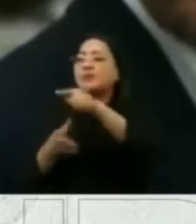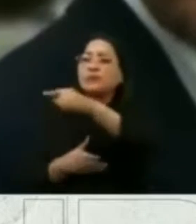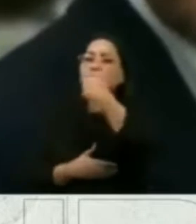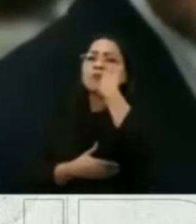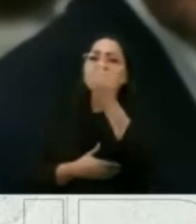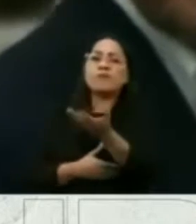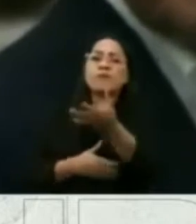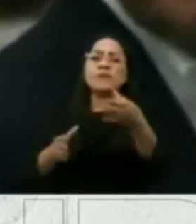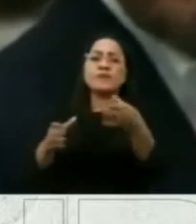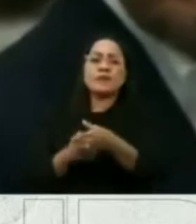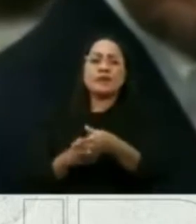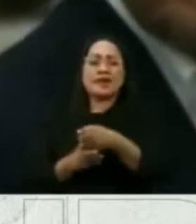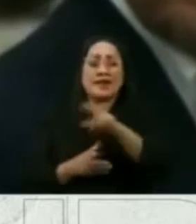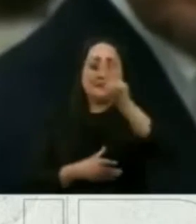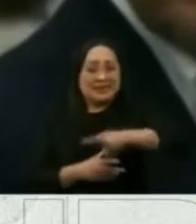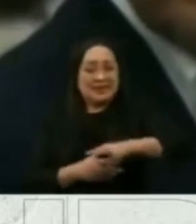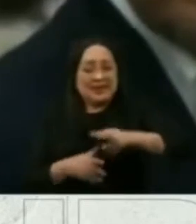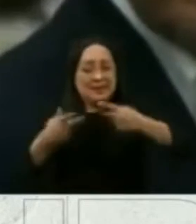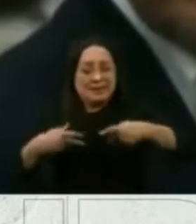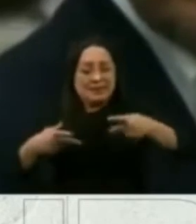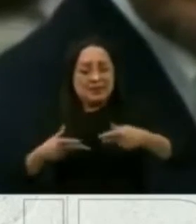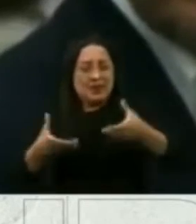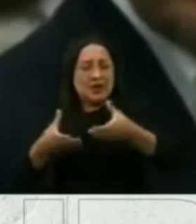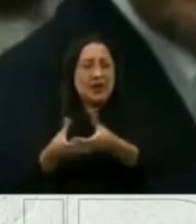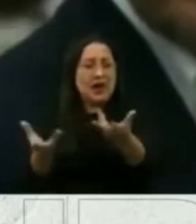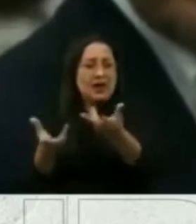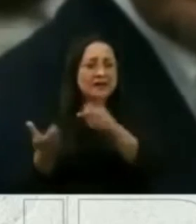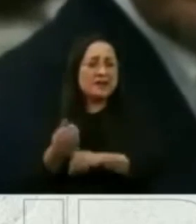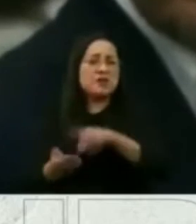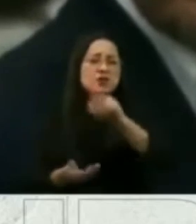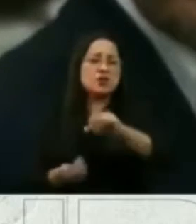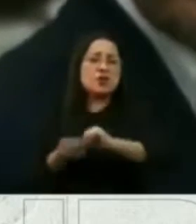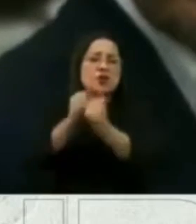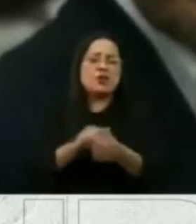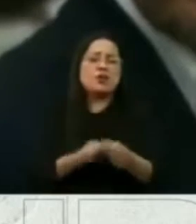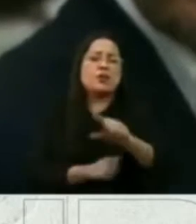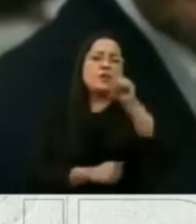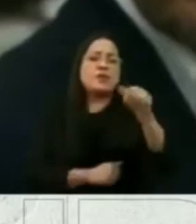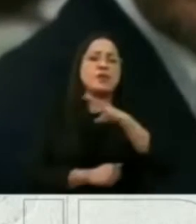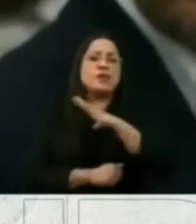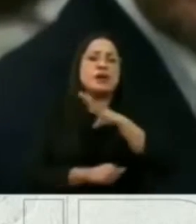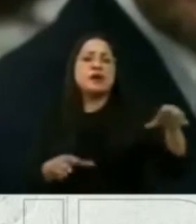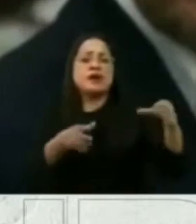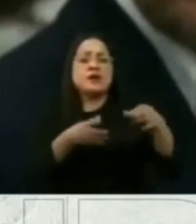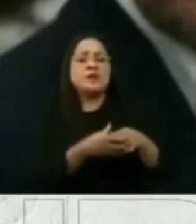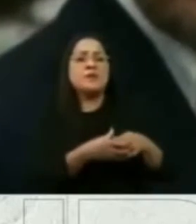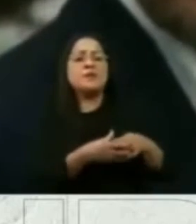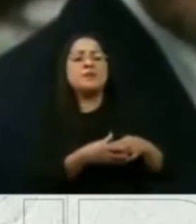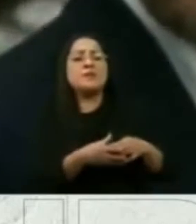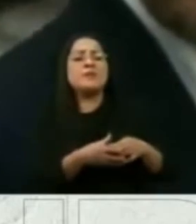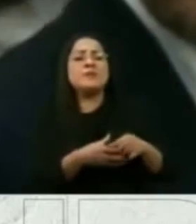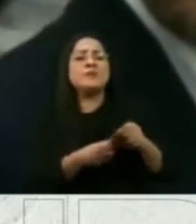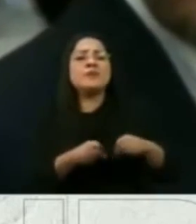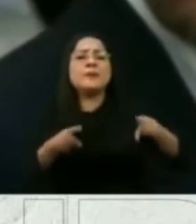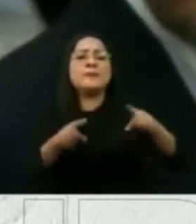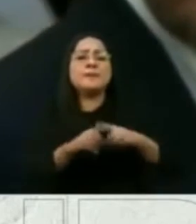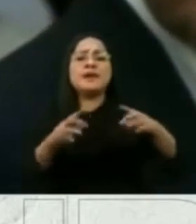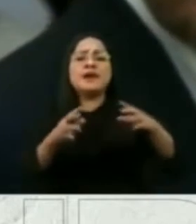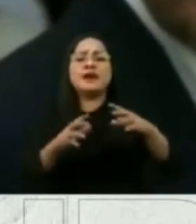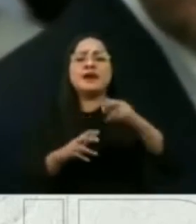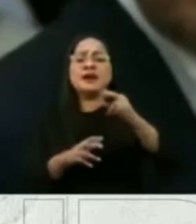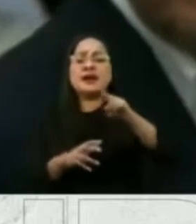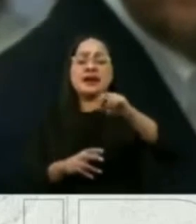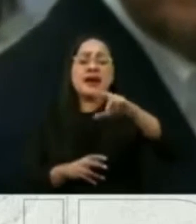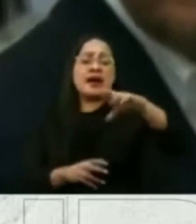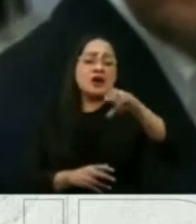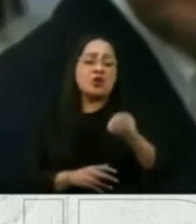fenómeno ciudadano que no fue, que nunca llegó. Concluya, senador. Pasó por la invasión comunista, siguió con la guerra negra de